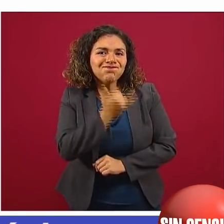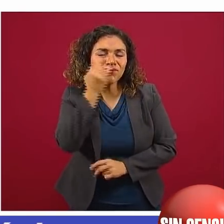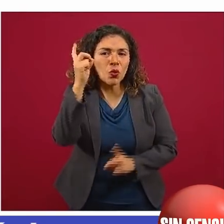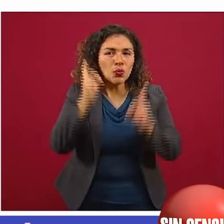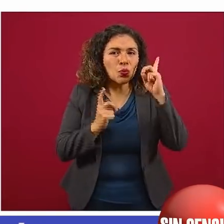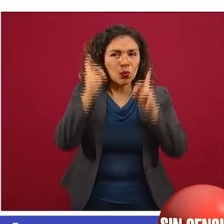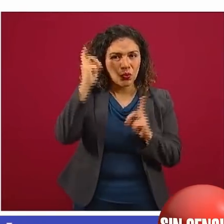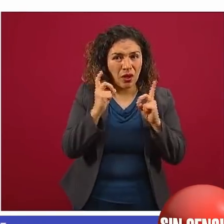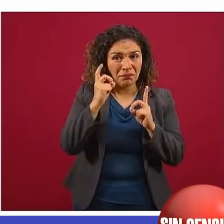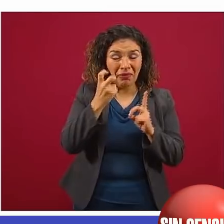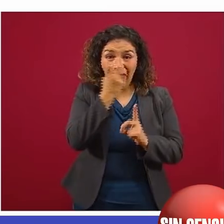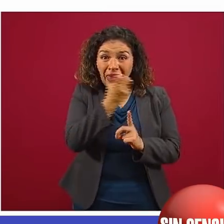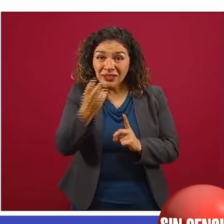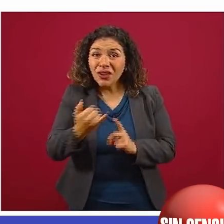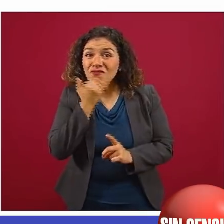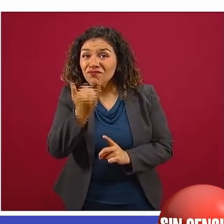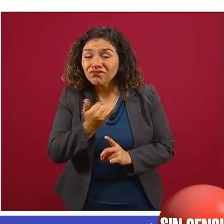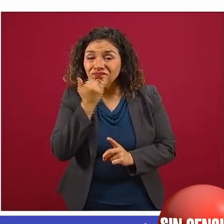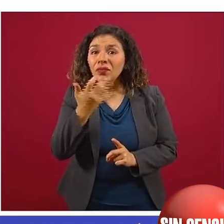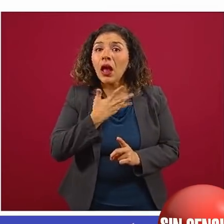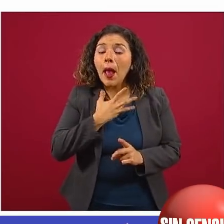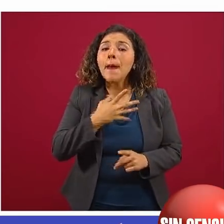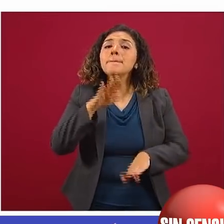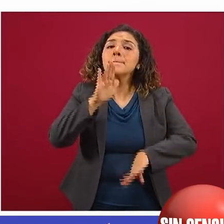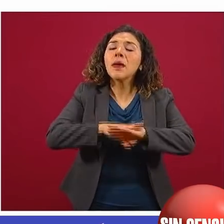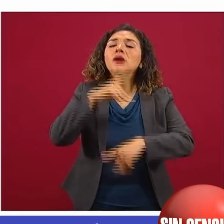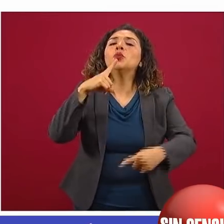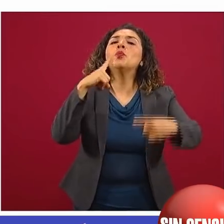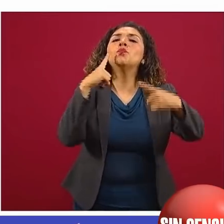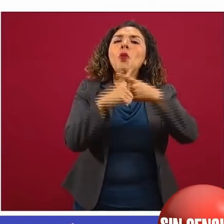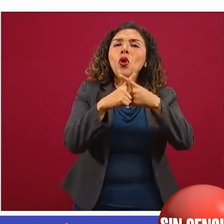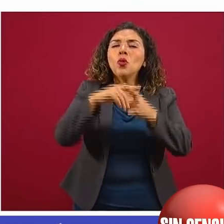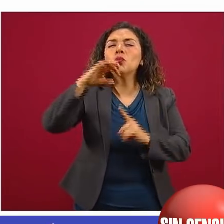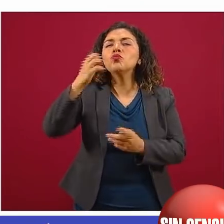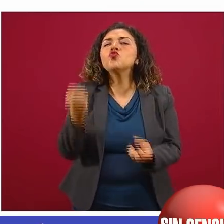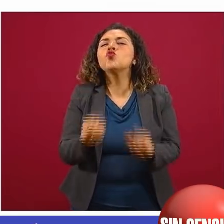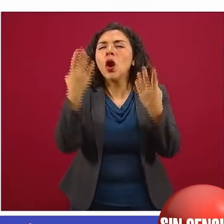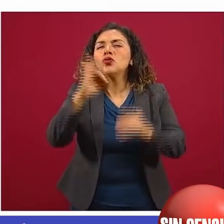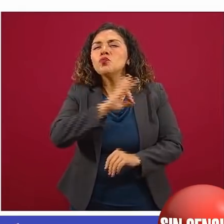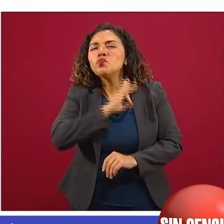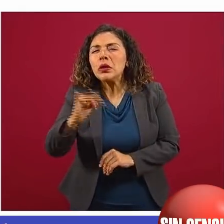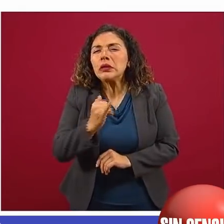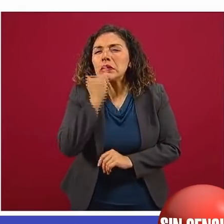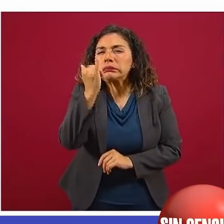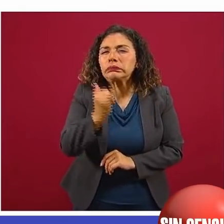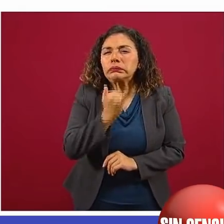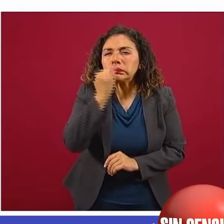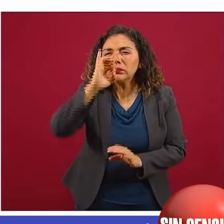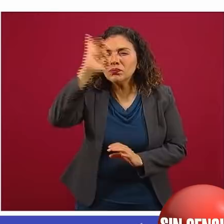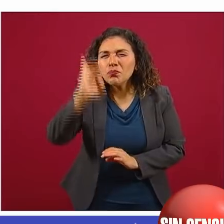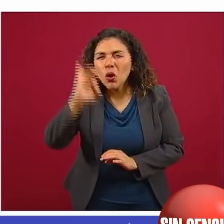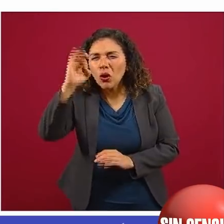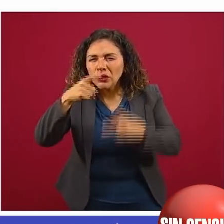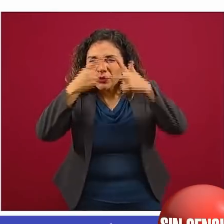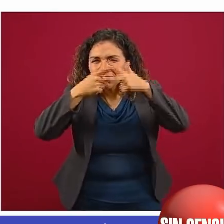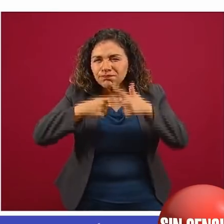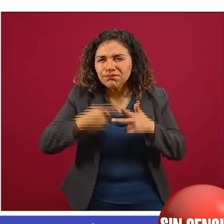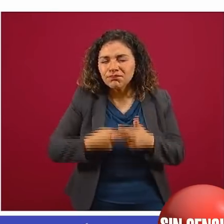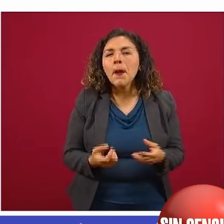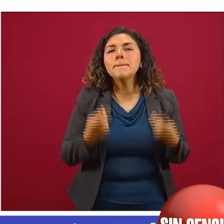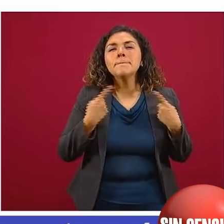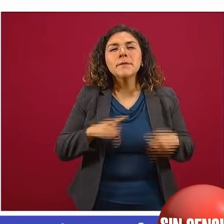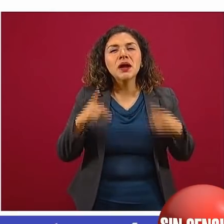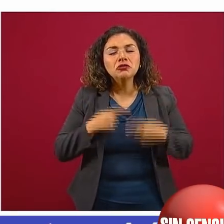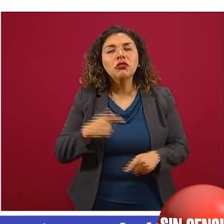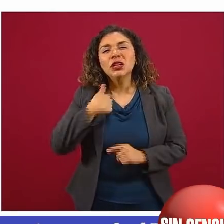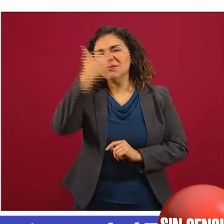sospechosos les multiplicamos por el porcentaje de positividad, es decir, cuánta es la proporción de personas